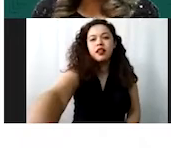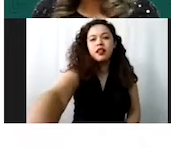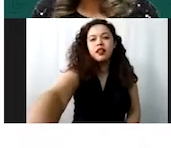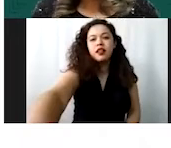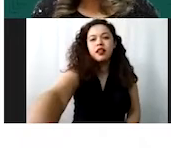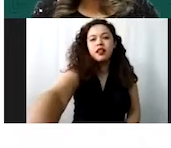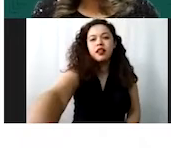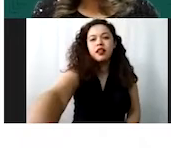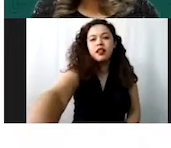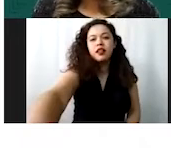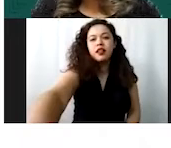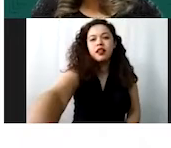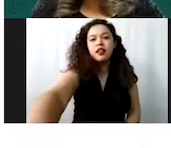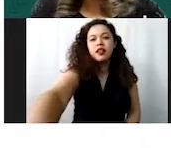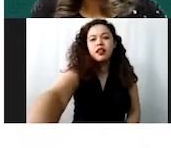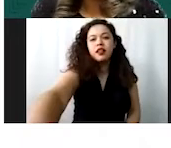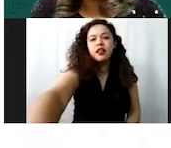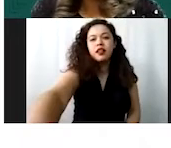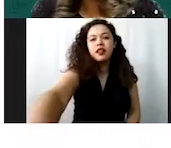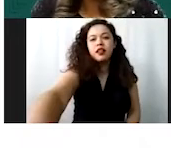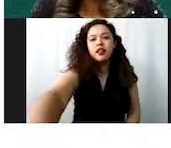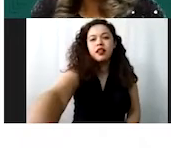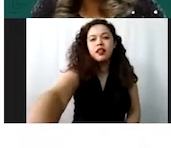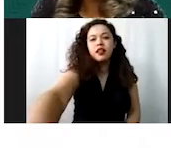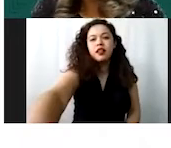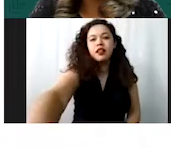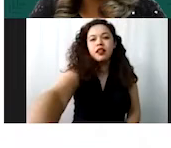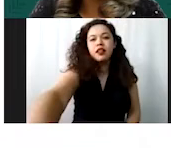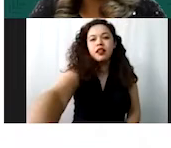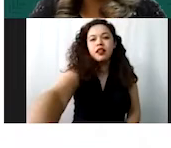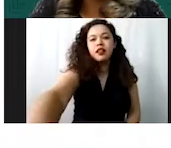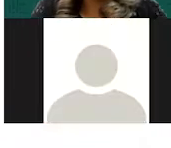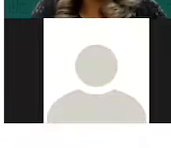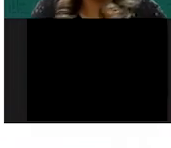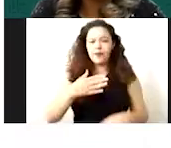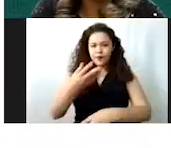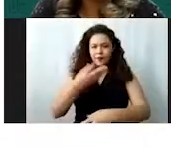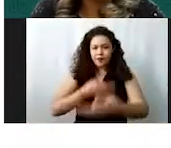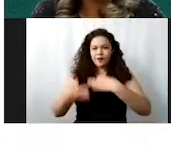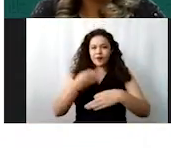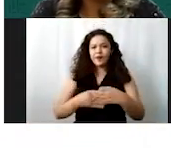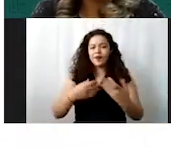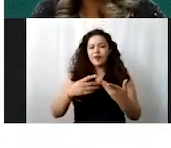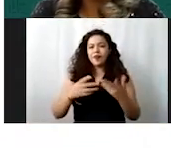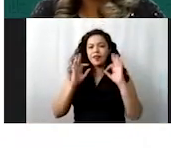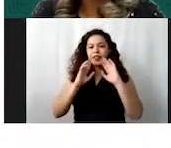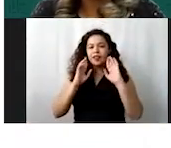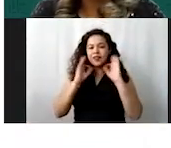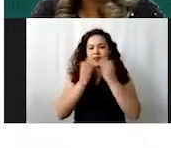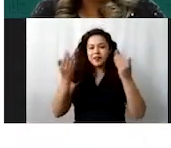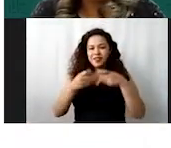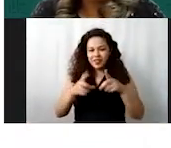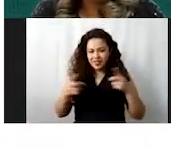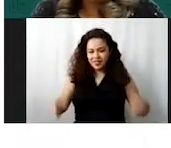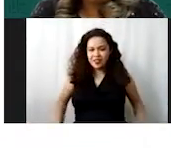Si les parece, vamos a dar inicio. Buen día a todas y todos. Bienvenidas y bienvenidos a la sesión de formación y desarrollo, Manual